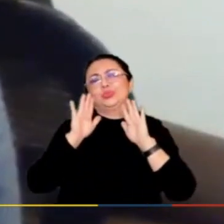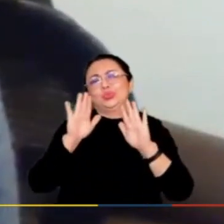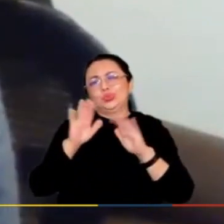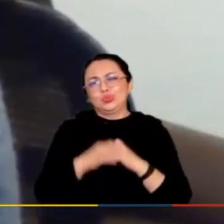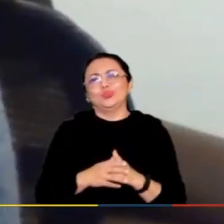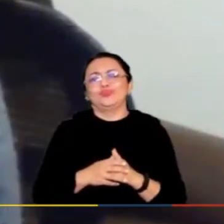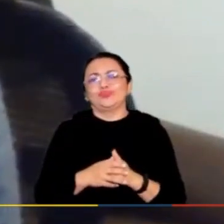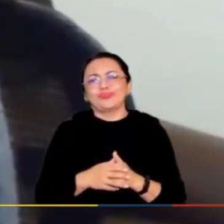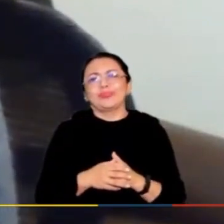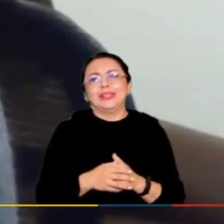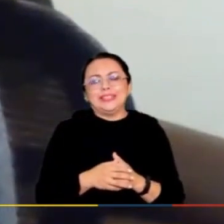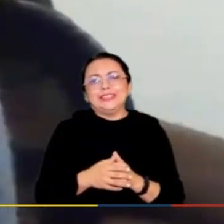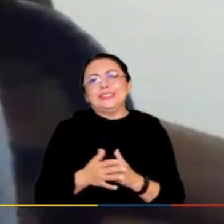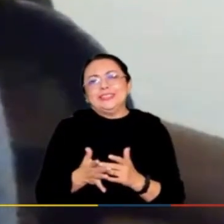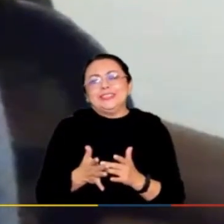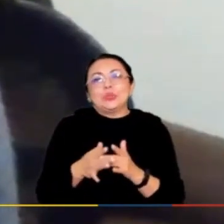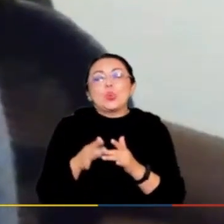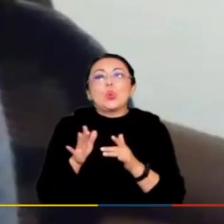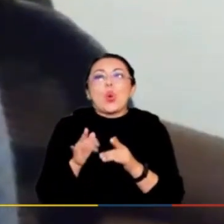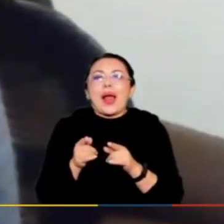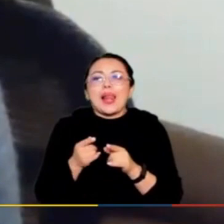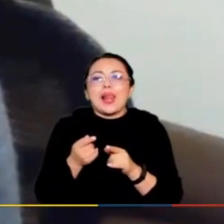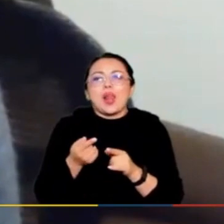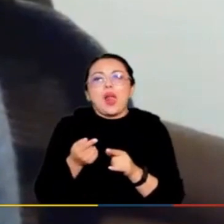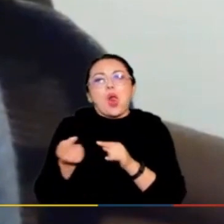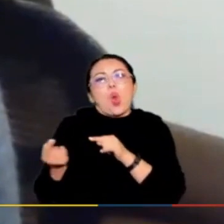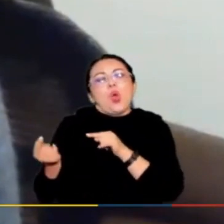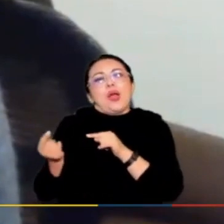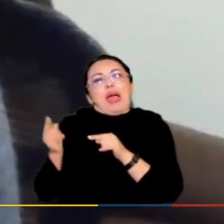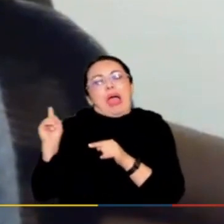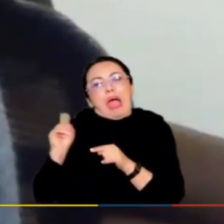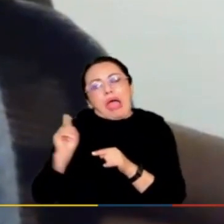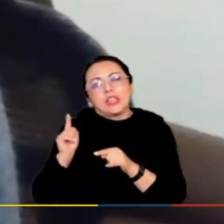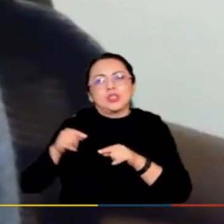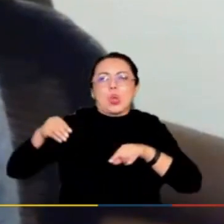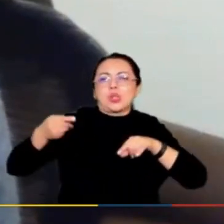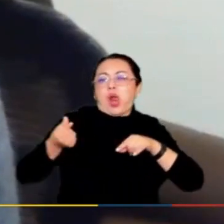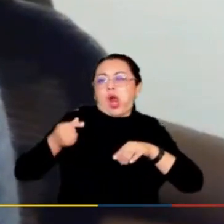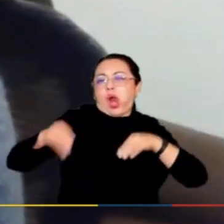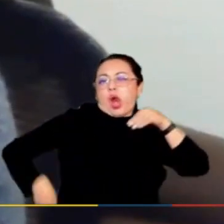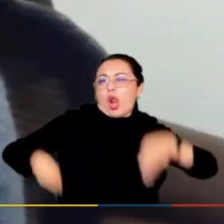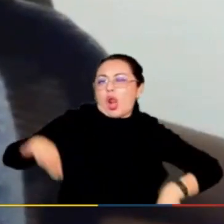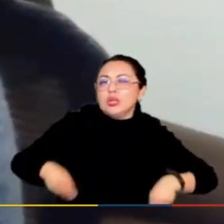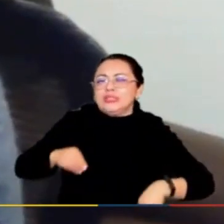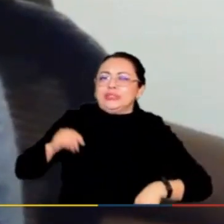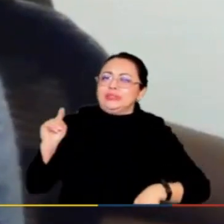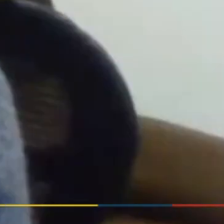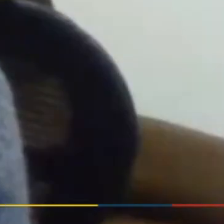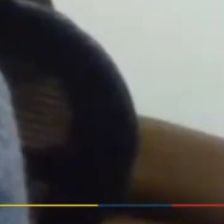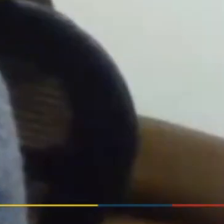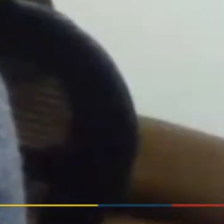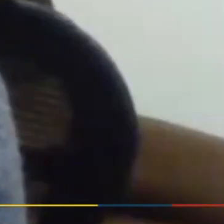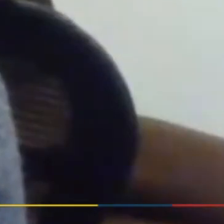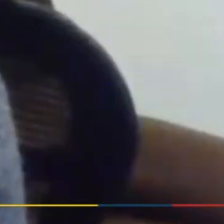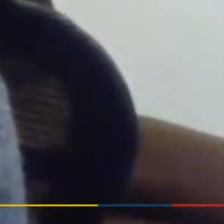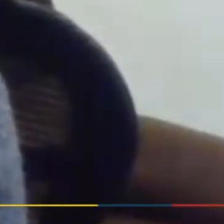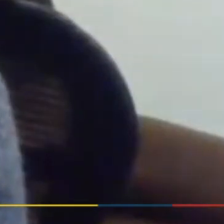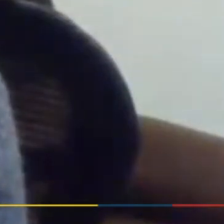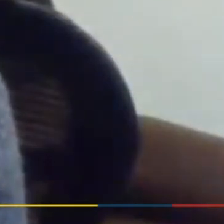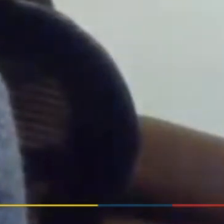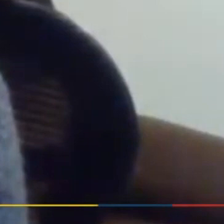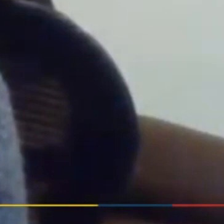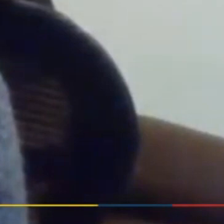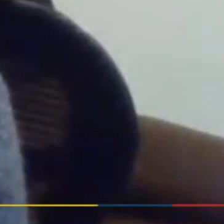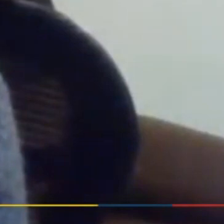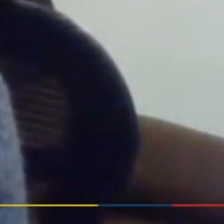el tema de la lucha contra el lavado de activos y la financiación del terrorismo. Y además, entonces, bajo